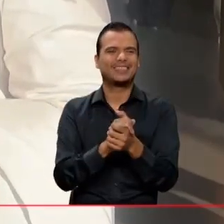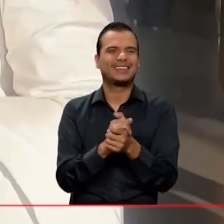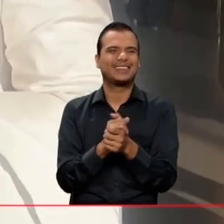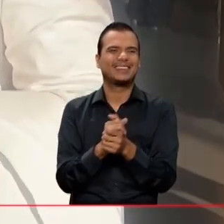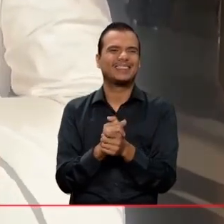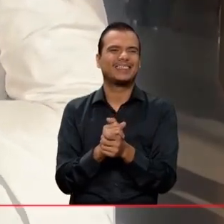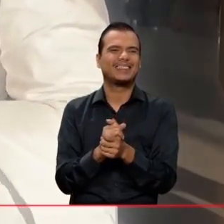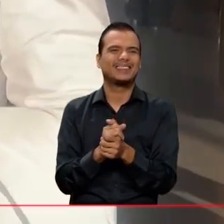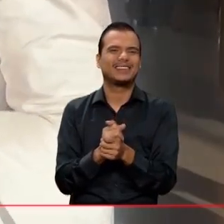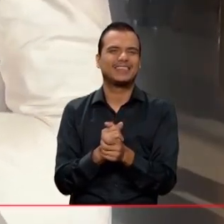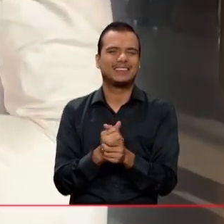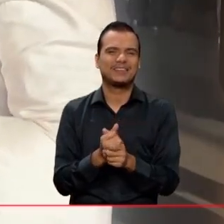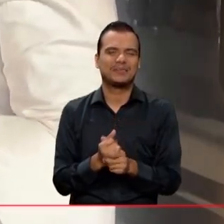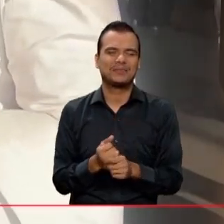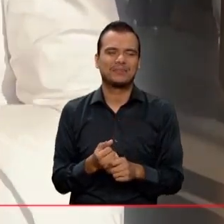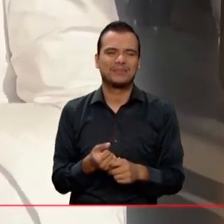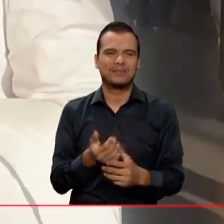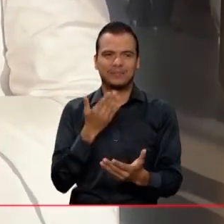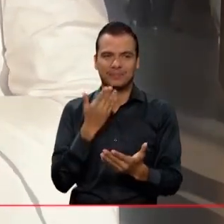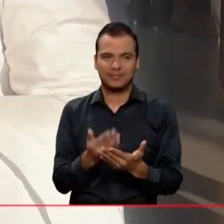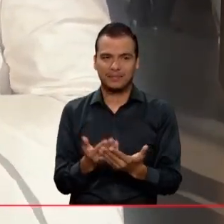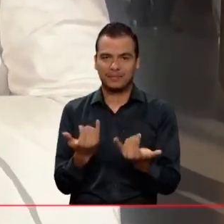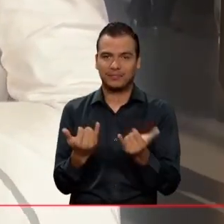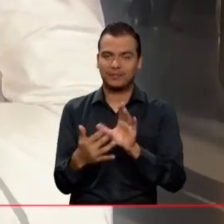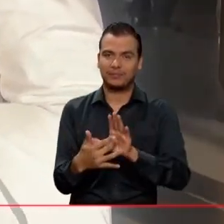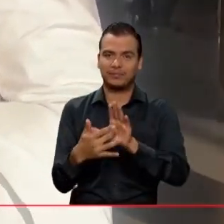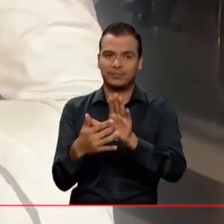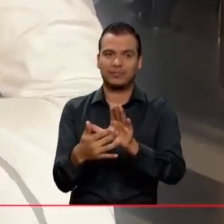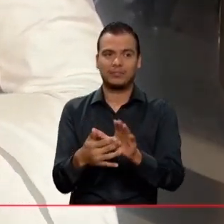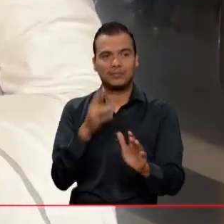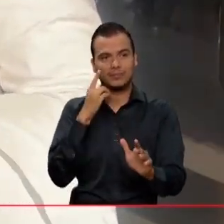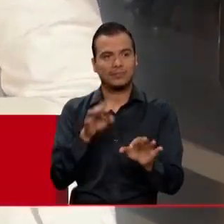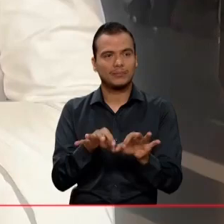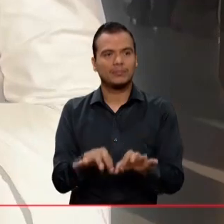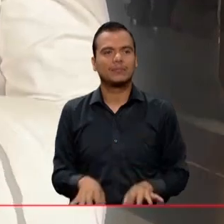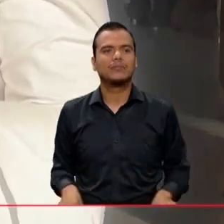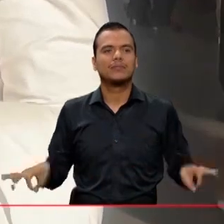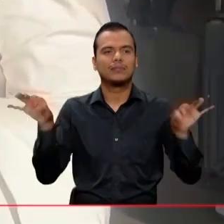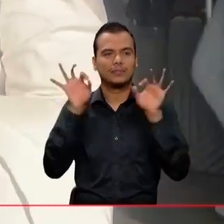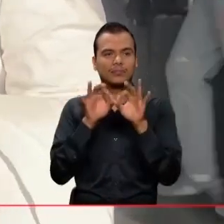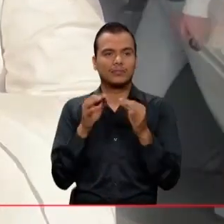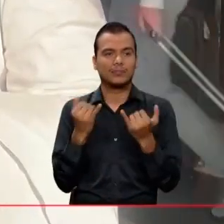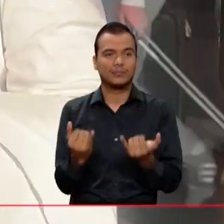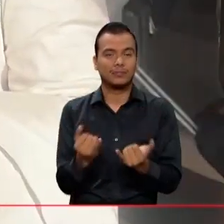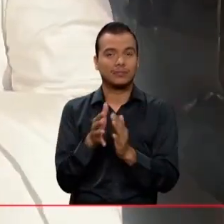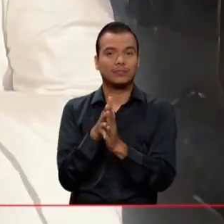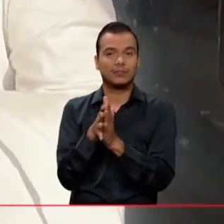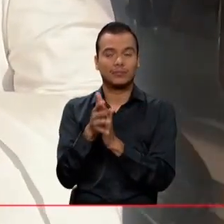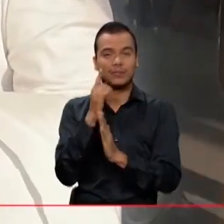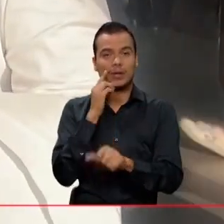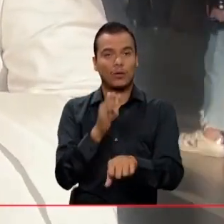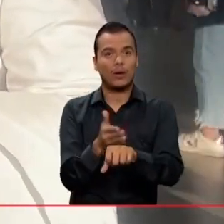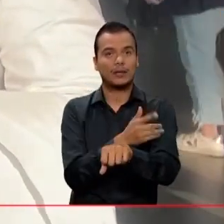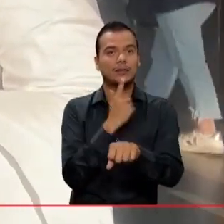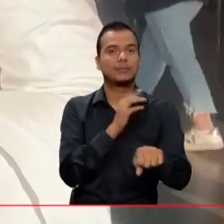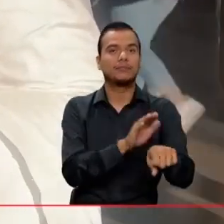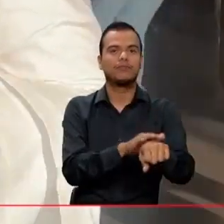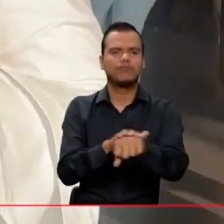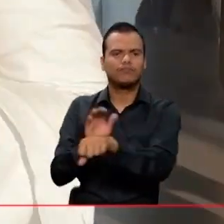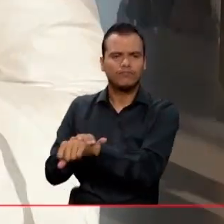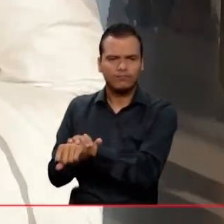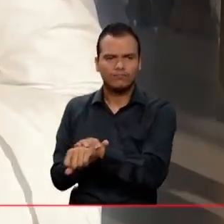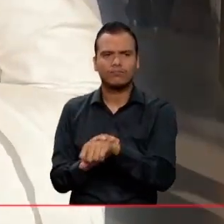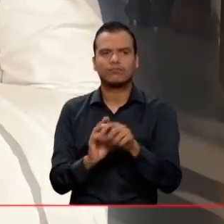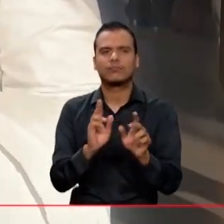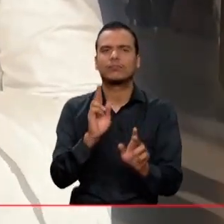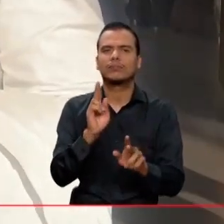Telepacífico. Gracias por la oportunidad. Es muy importante, antes de contestar tu pregunta, de indicarles